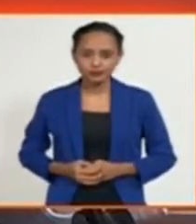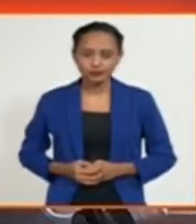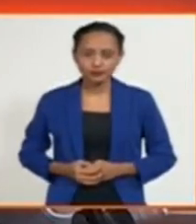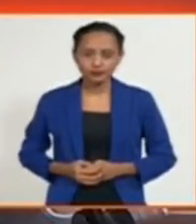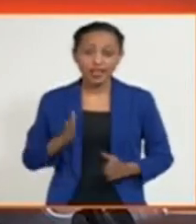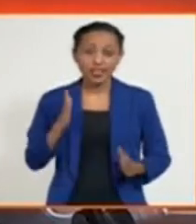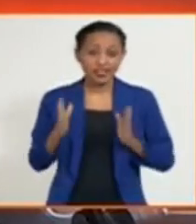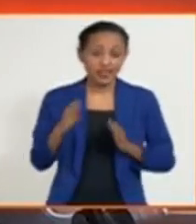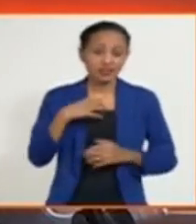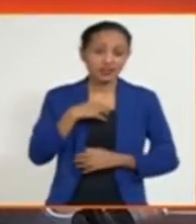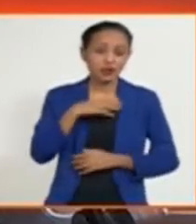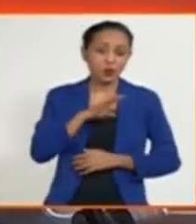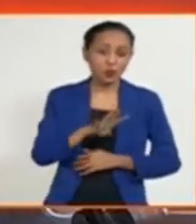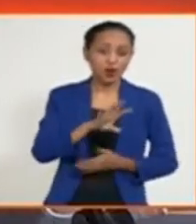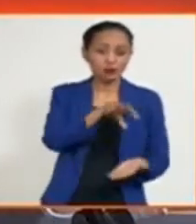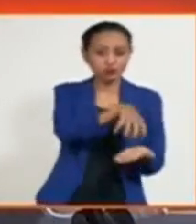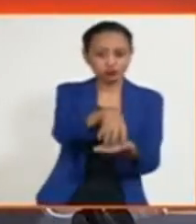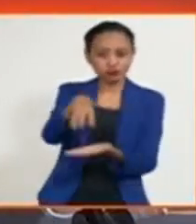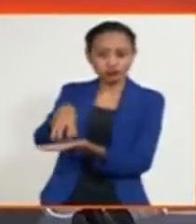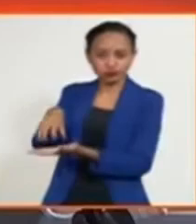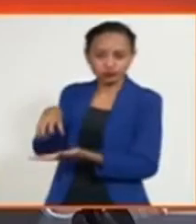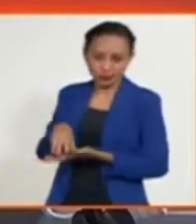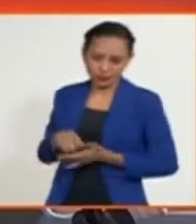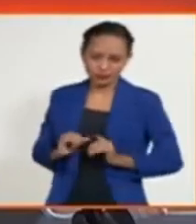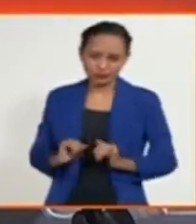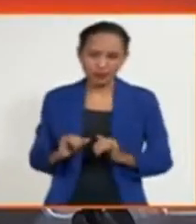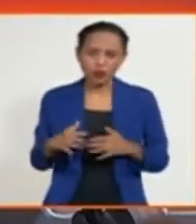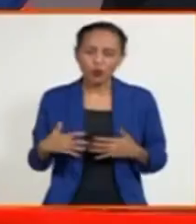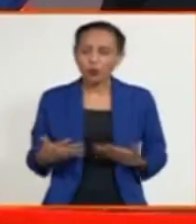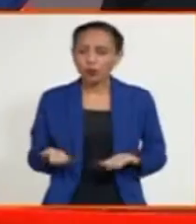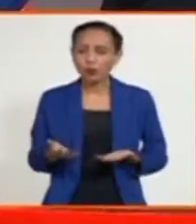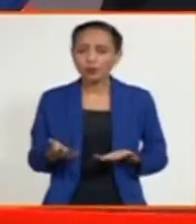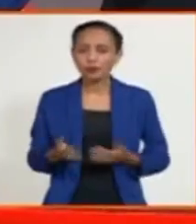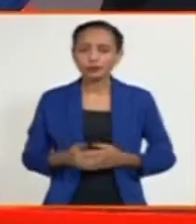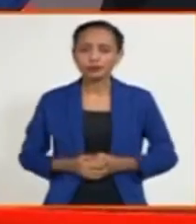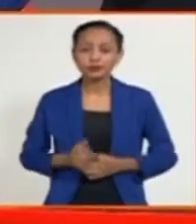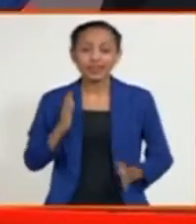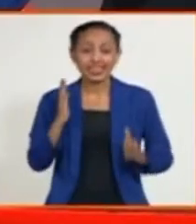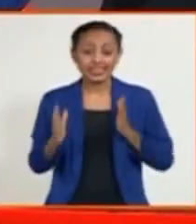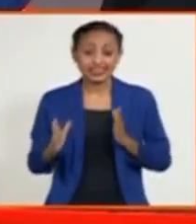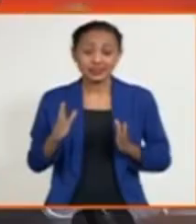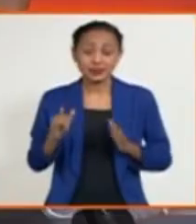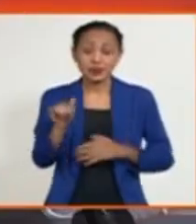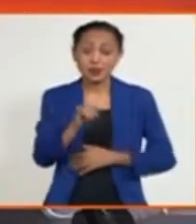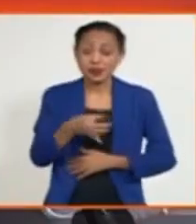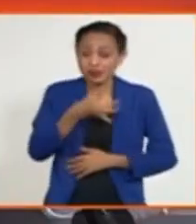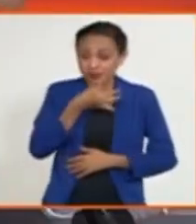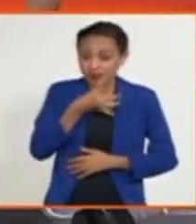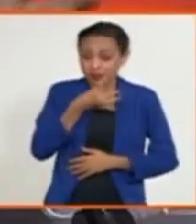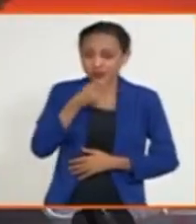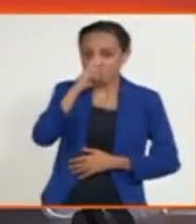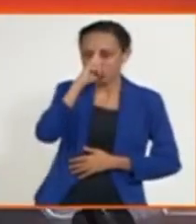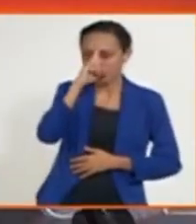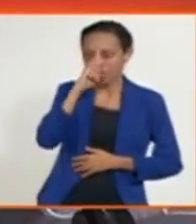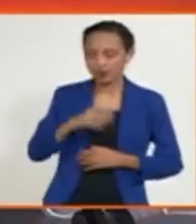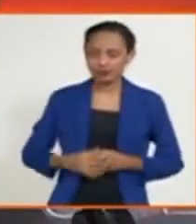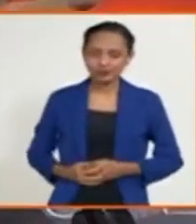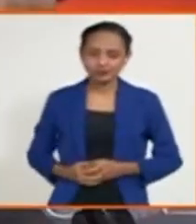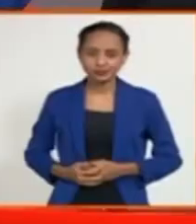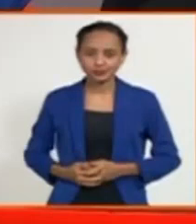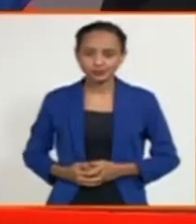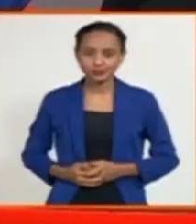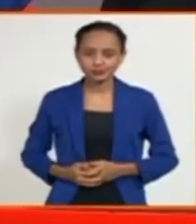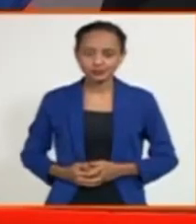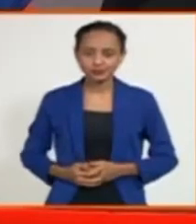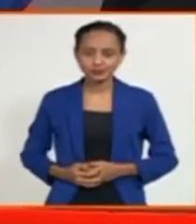se articula esto con el código. La década del envejecimiento saludable. La década saludable. Del envejecimiento saludable tiene cuatro ámbitos. Cuba suscribió,